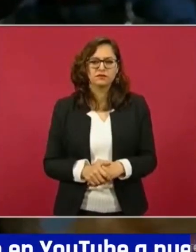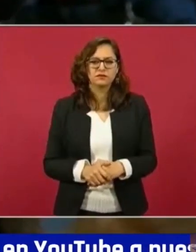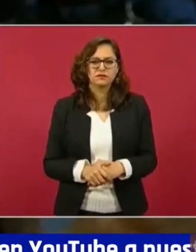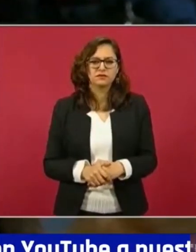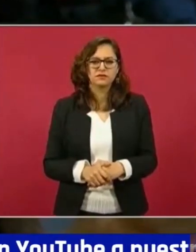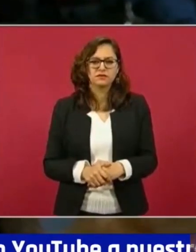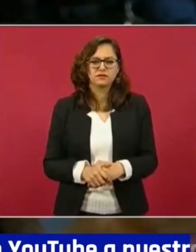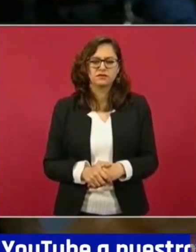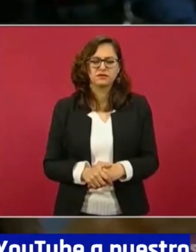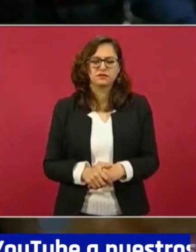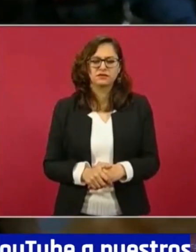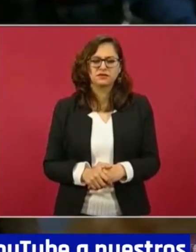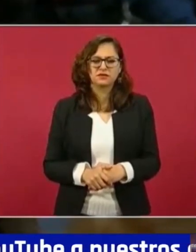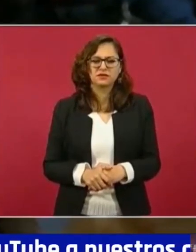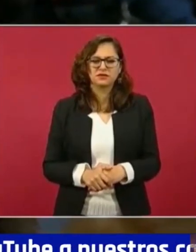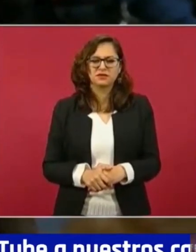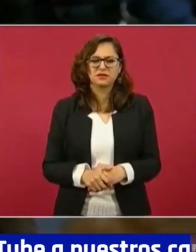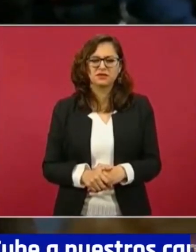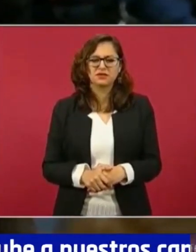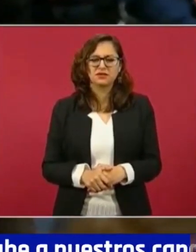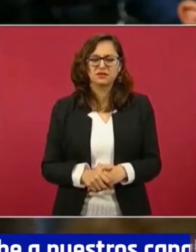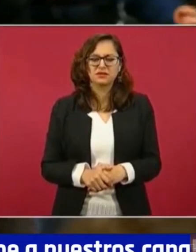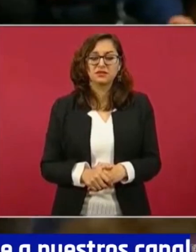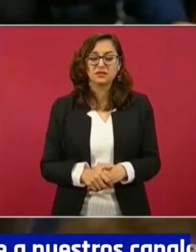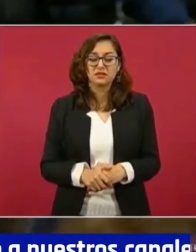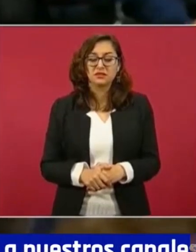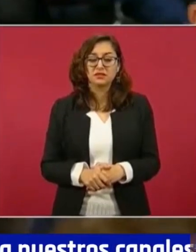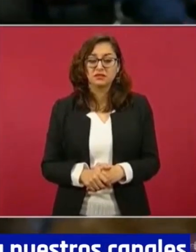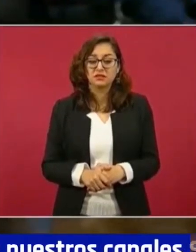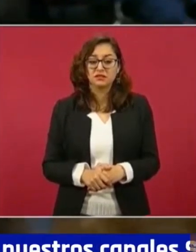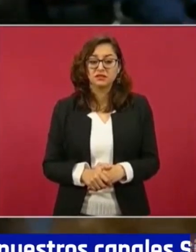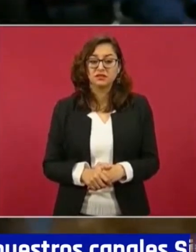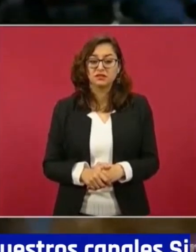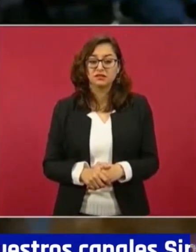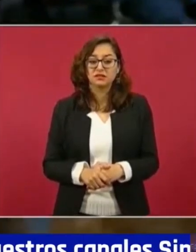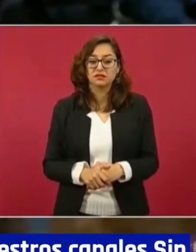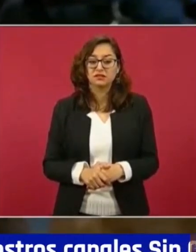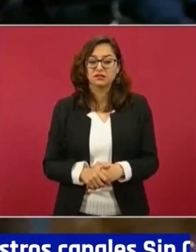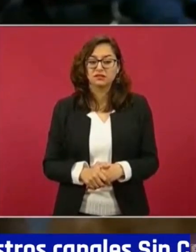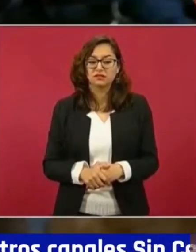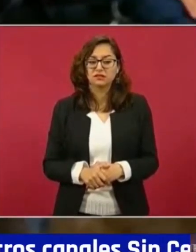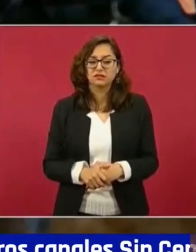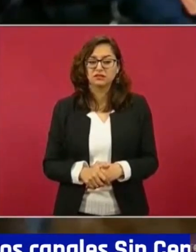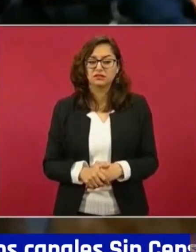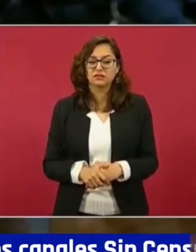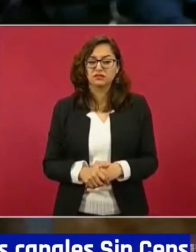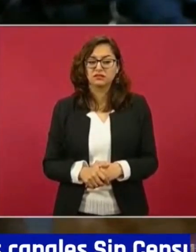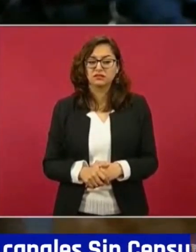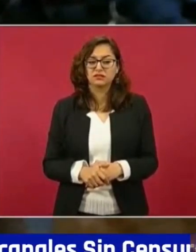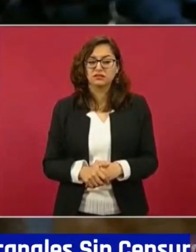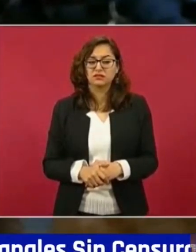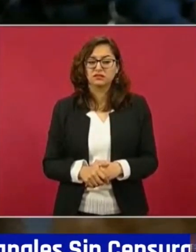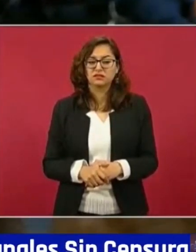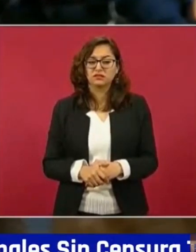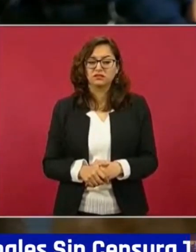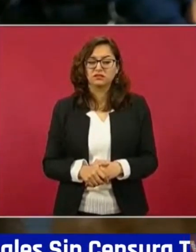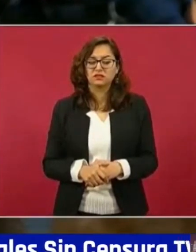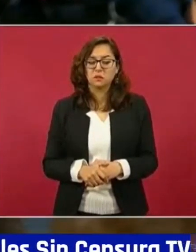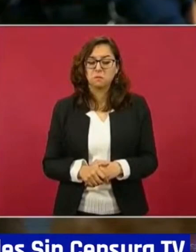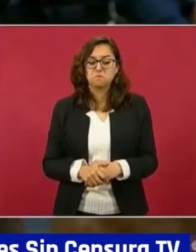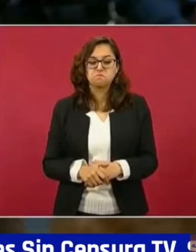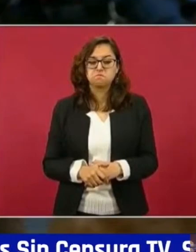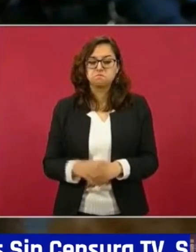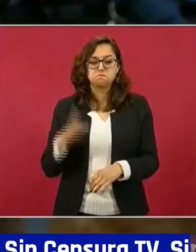corrupción que ello conlleva. ¿Qué garantías hay realmente de que esto no va a ocurrir? Hay algunos que cuestionan incluso que se